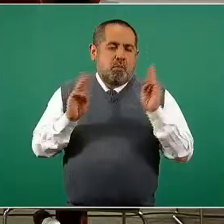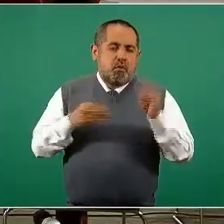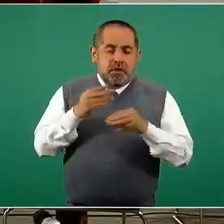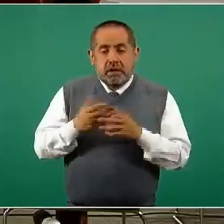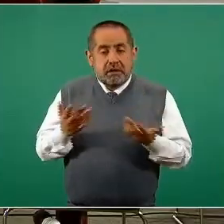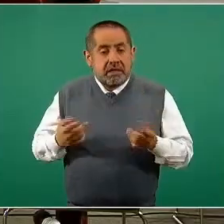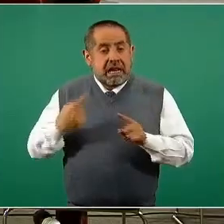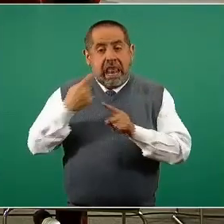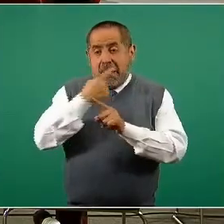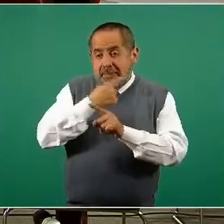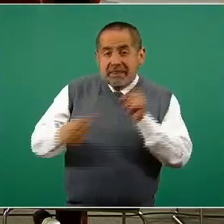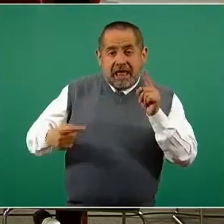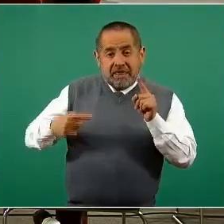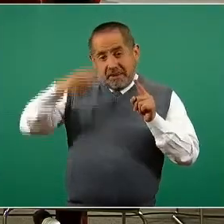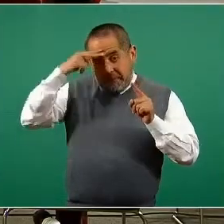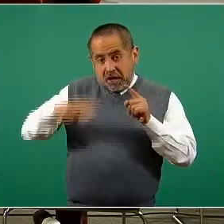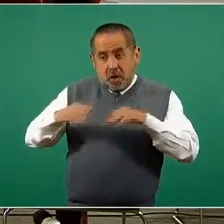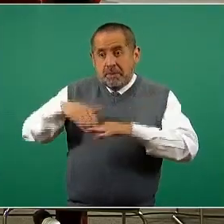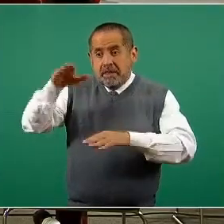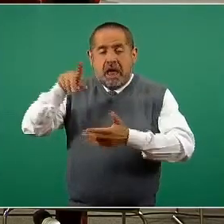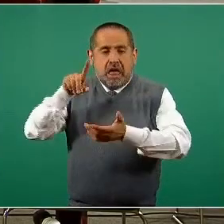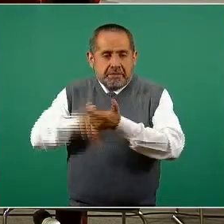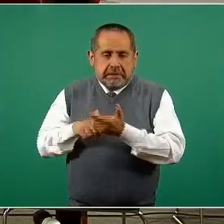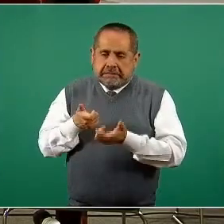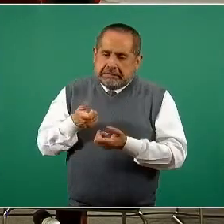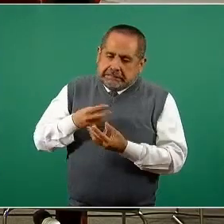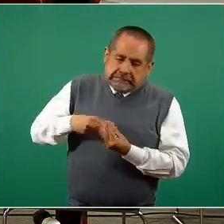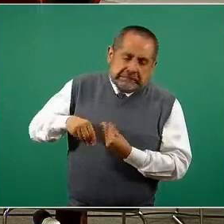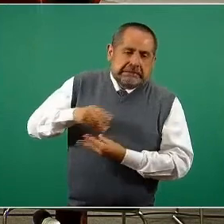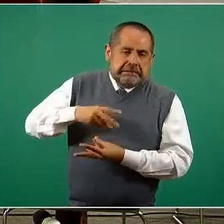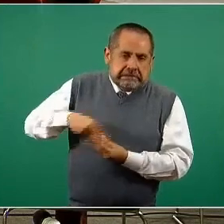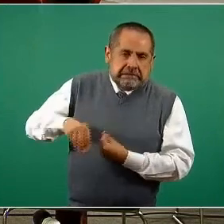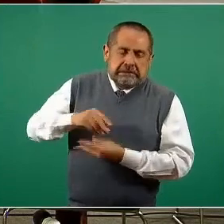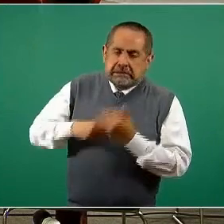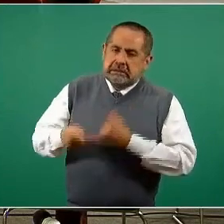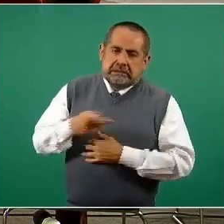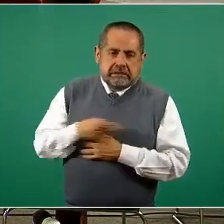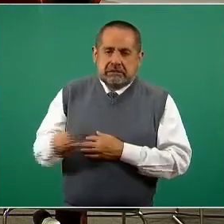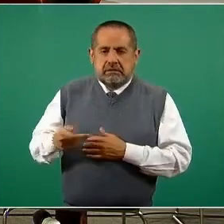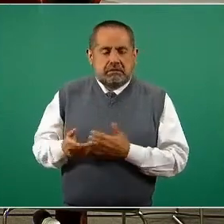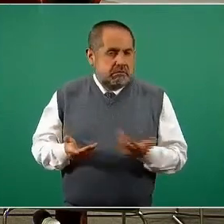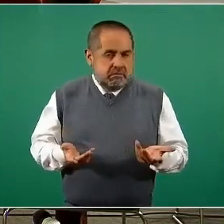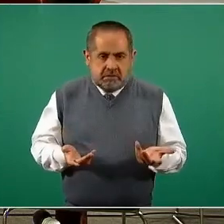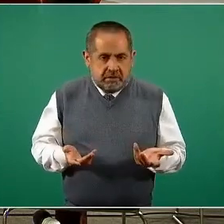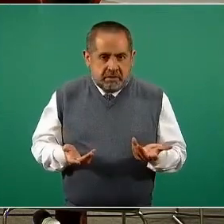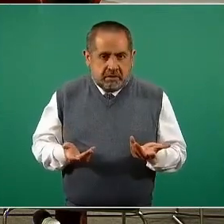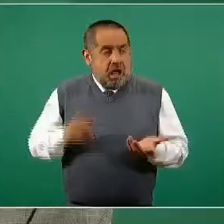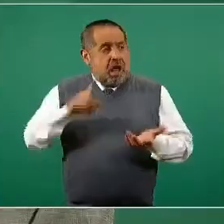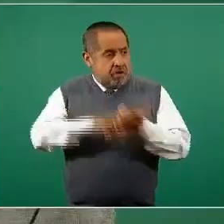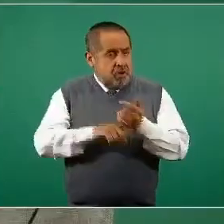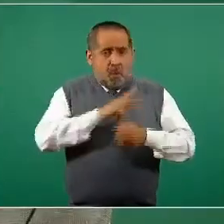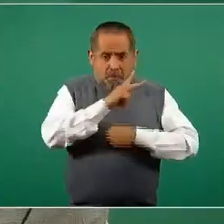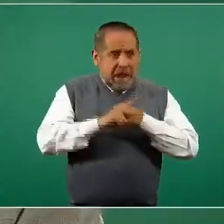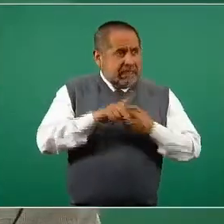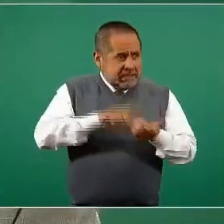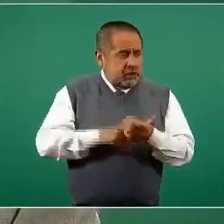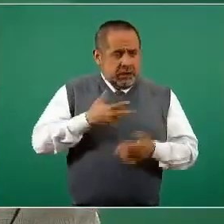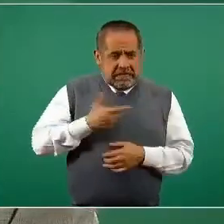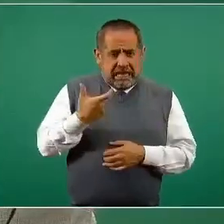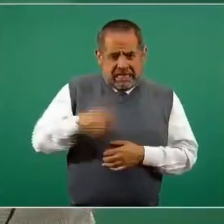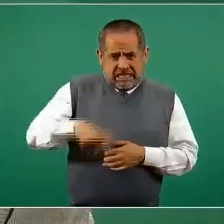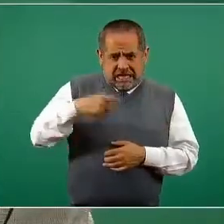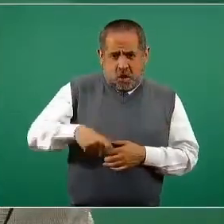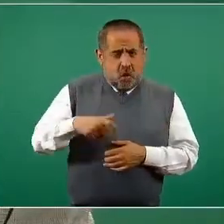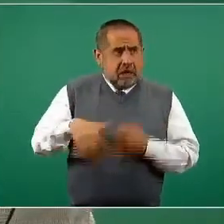la mitad de la población de México vive en condiciones de pobreza, cuando somos una de las primeras